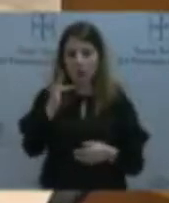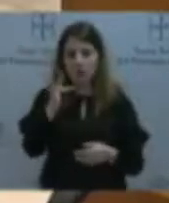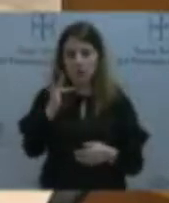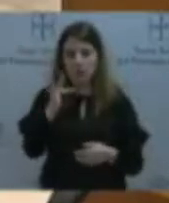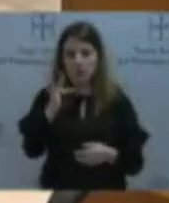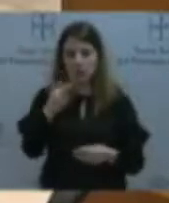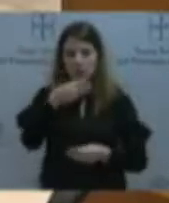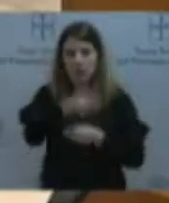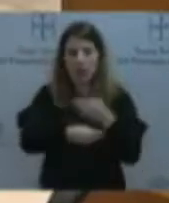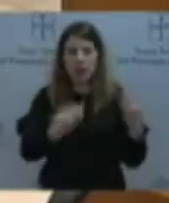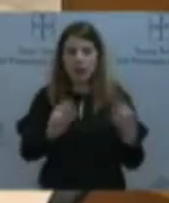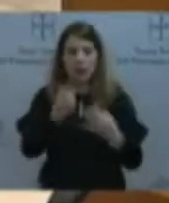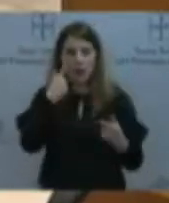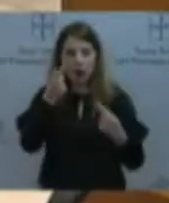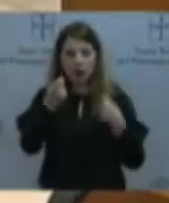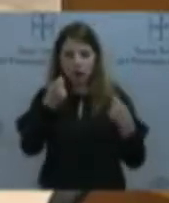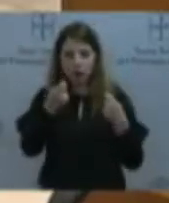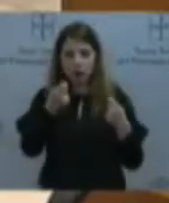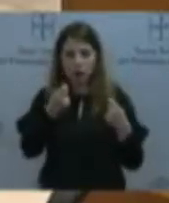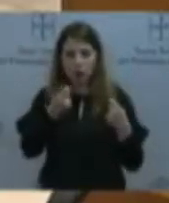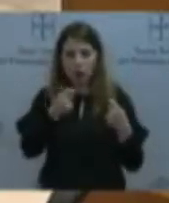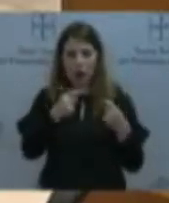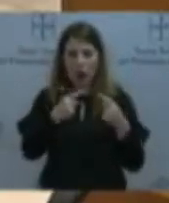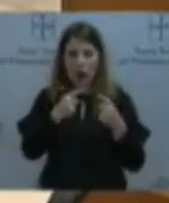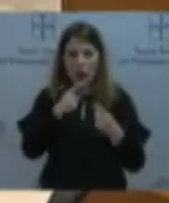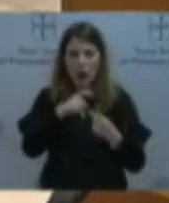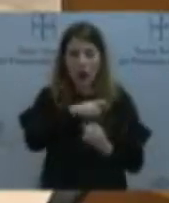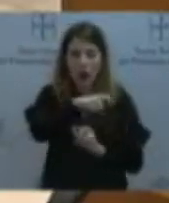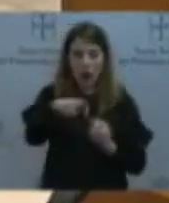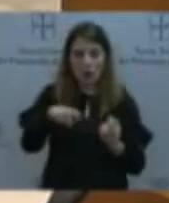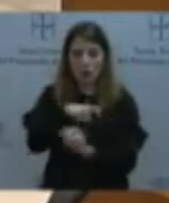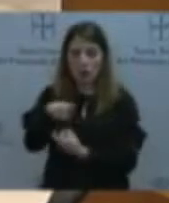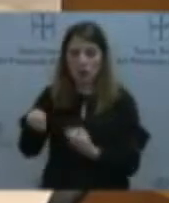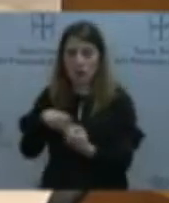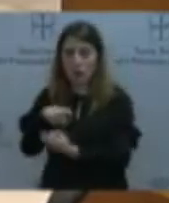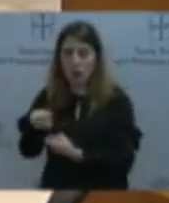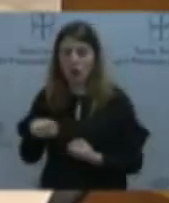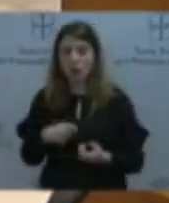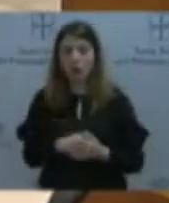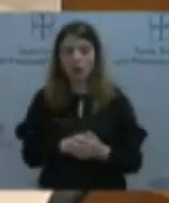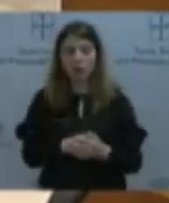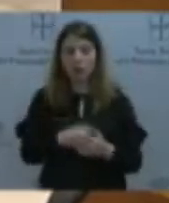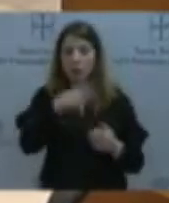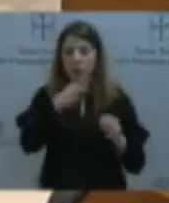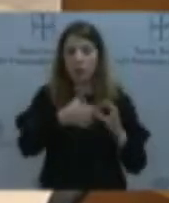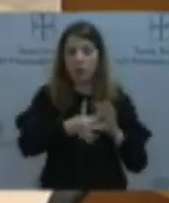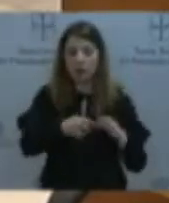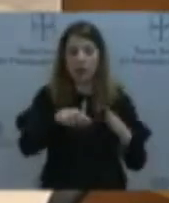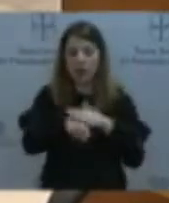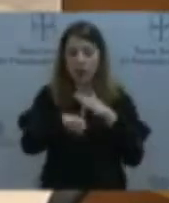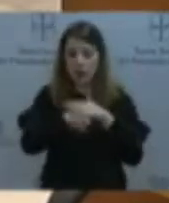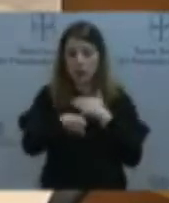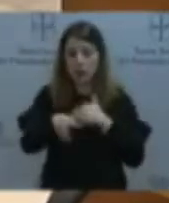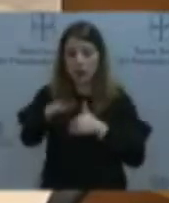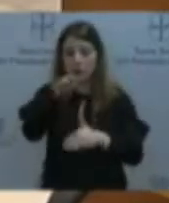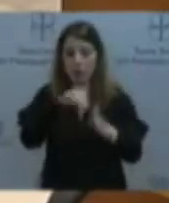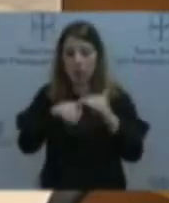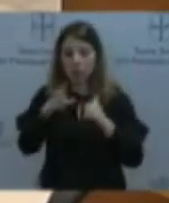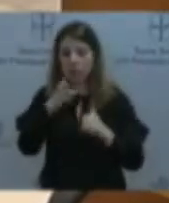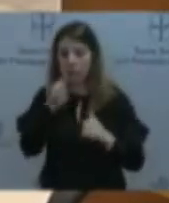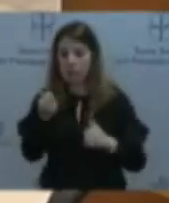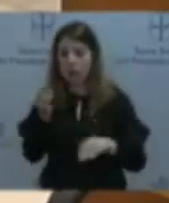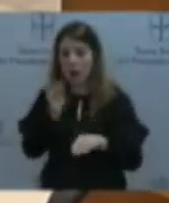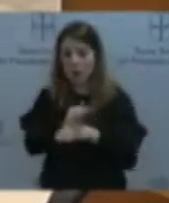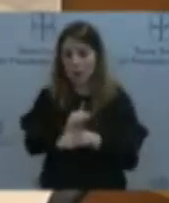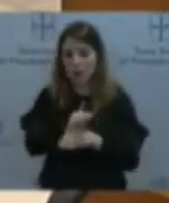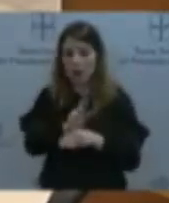anuales, sobre la gestión de todas las convocatorias de ayuda a través del Servicio de Fondos Europeos, de